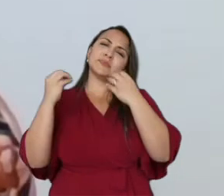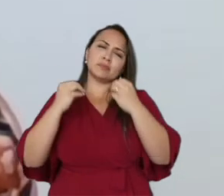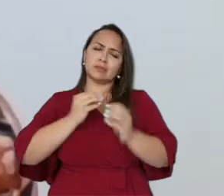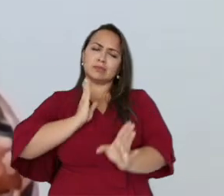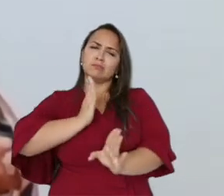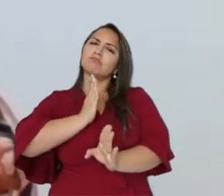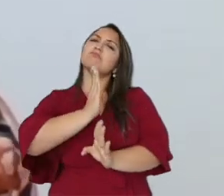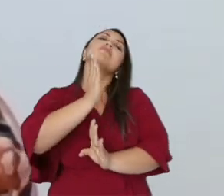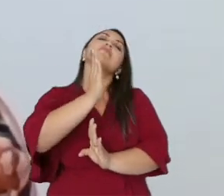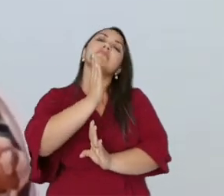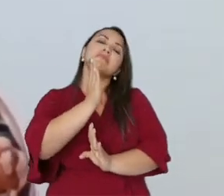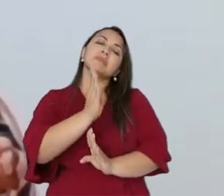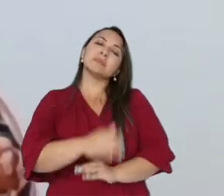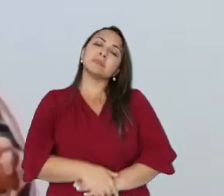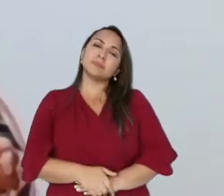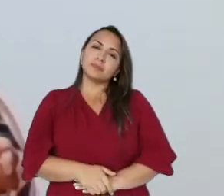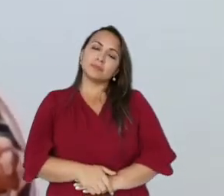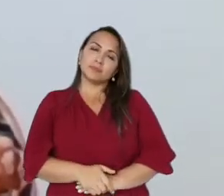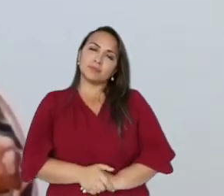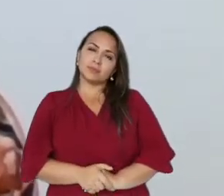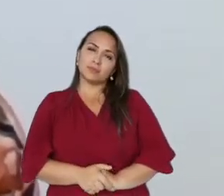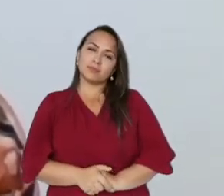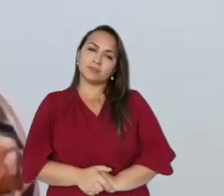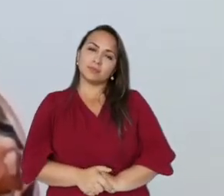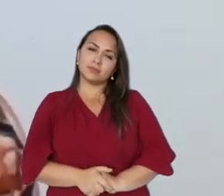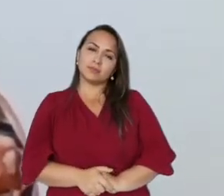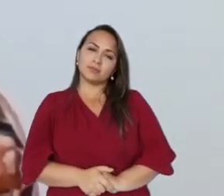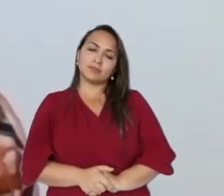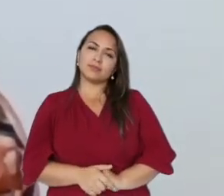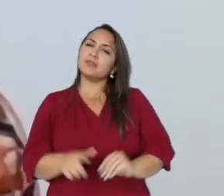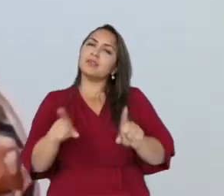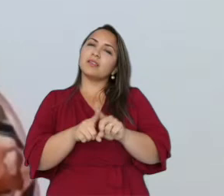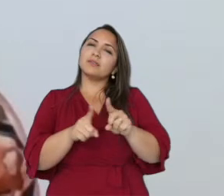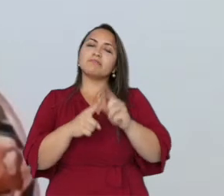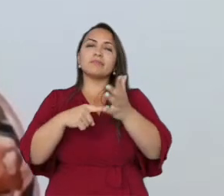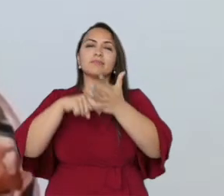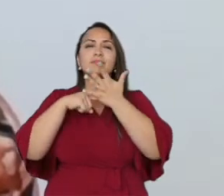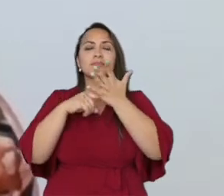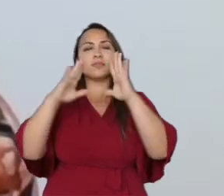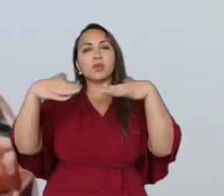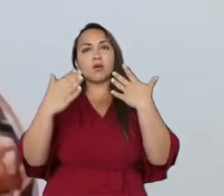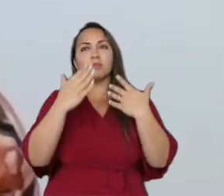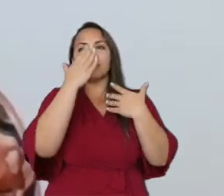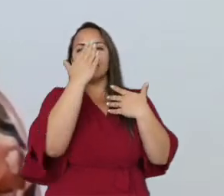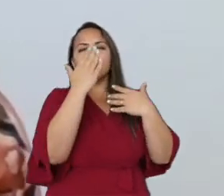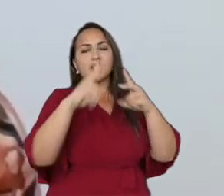una disciplina y un ver delante de la vida, un padre